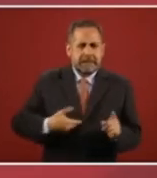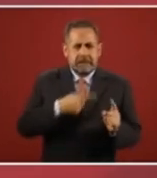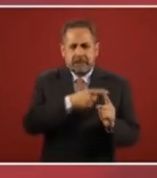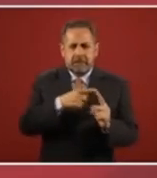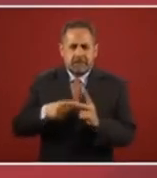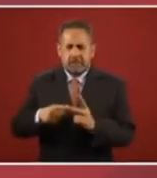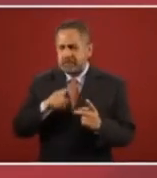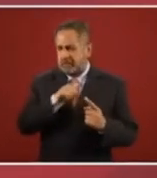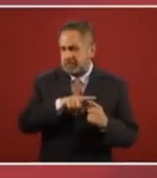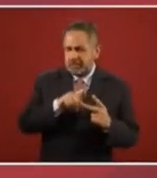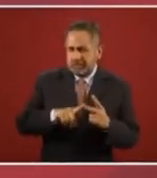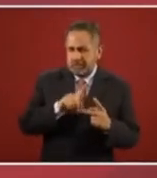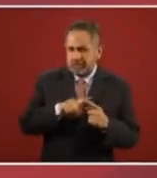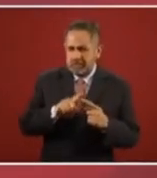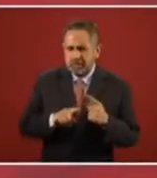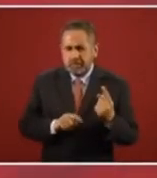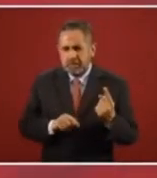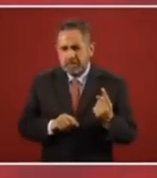d